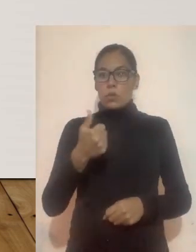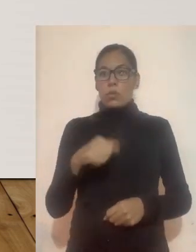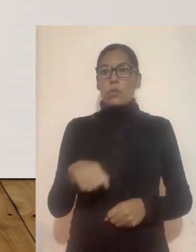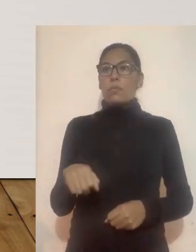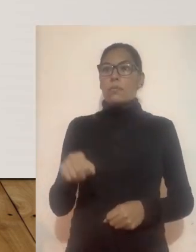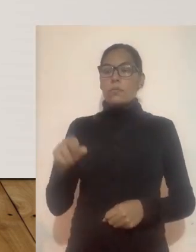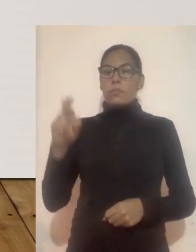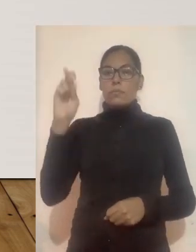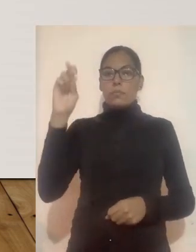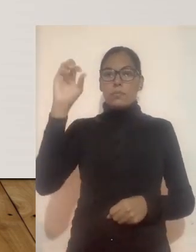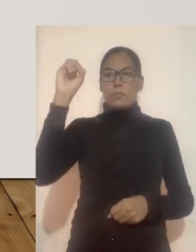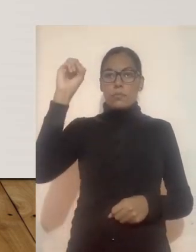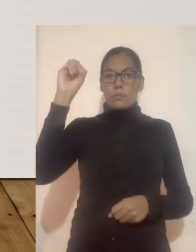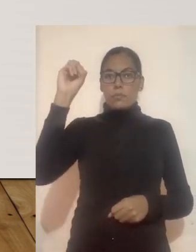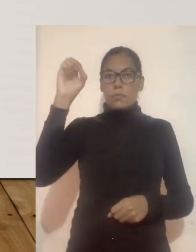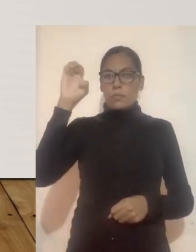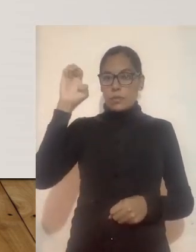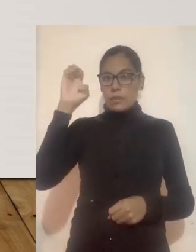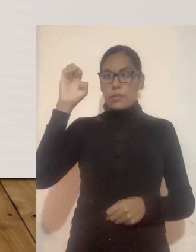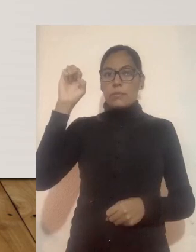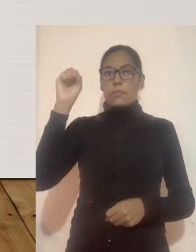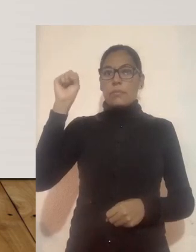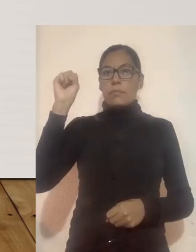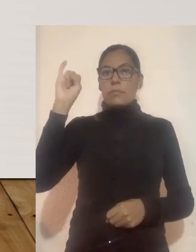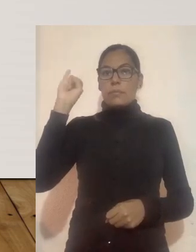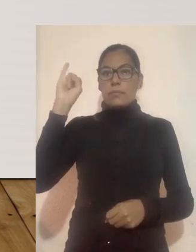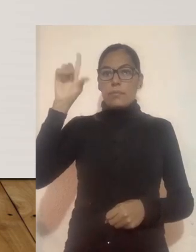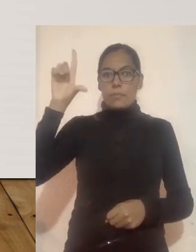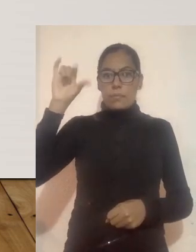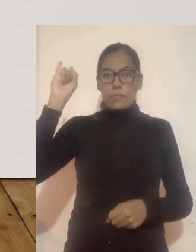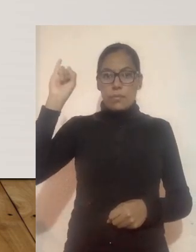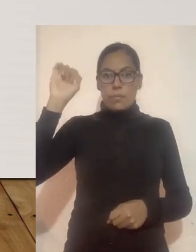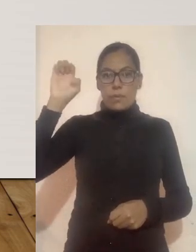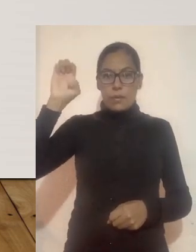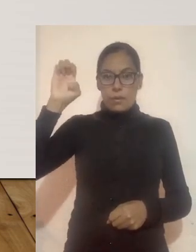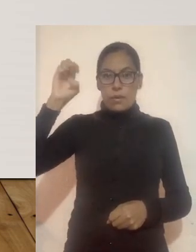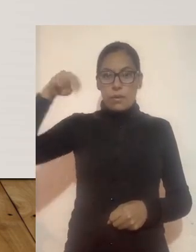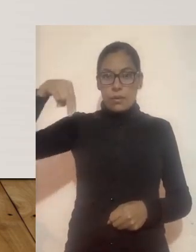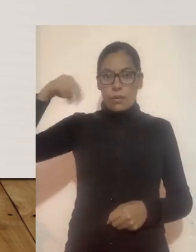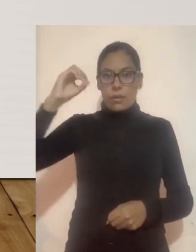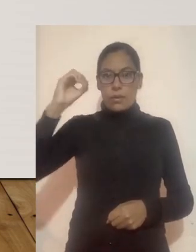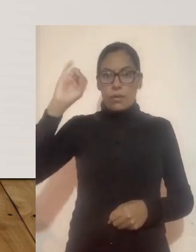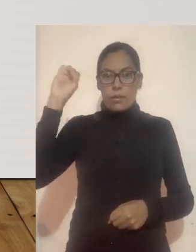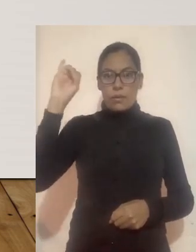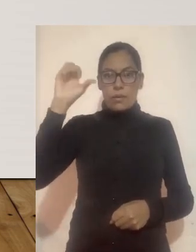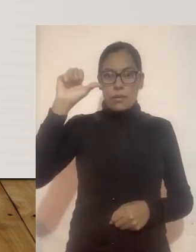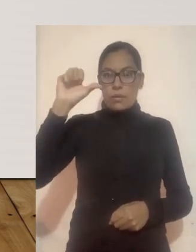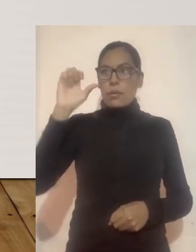Thank you.